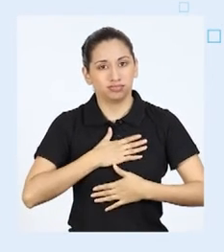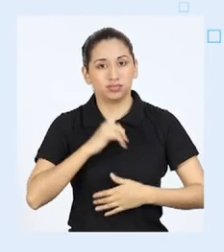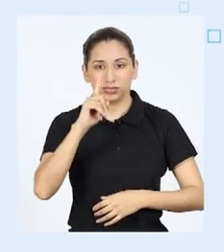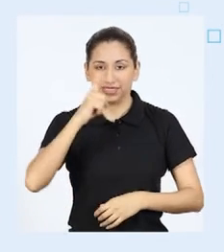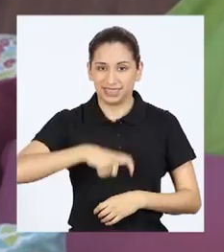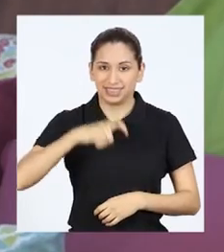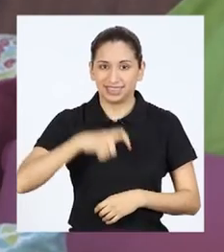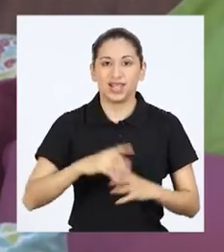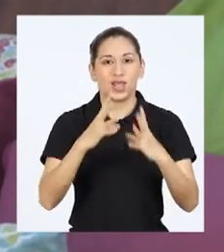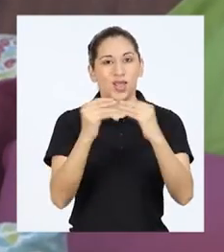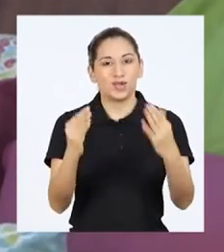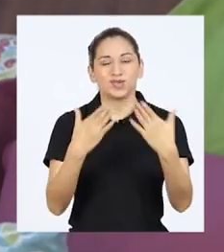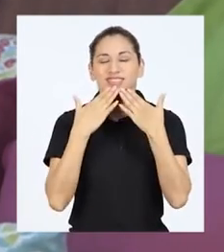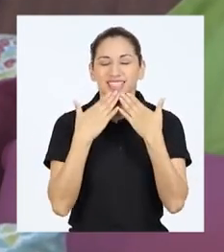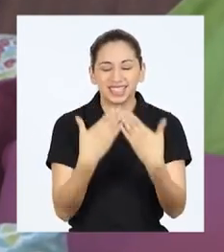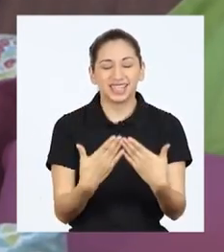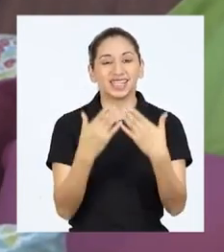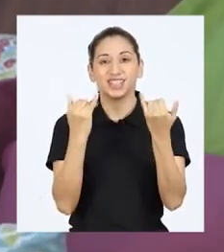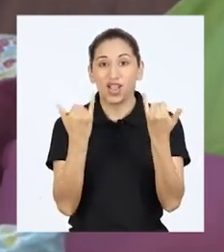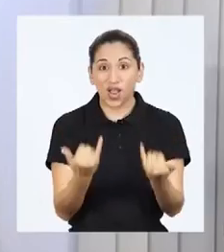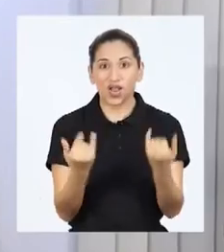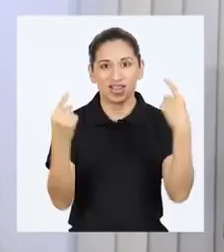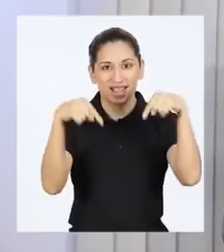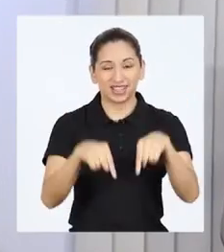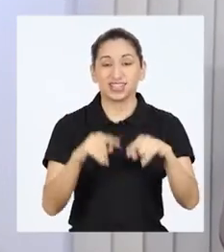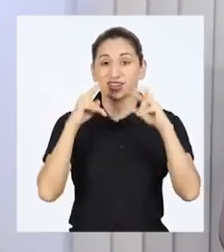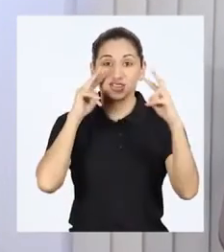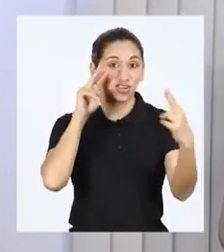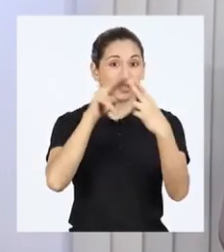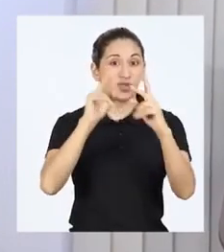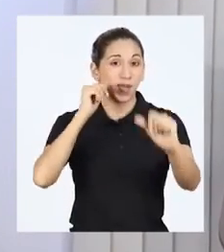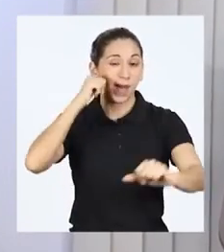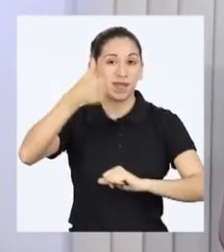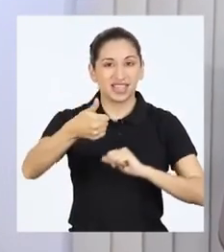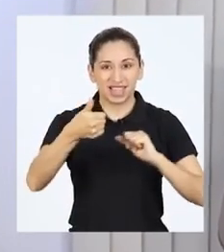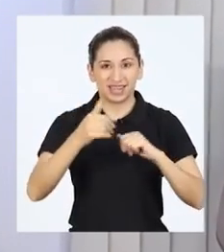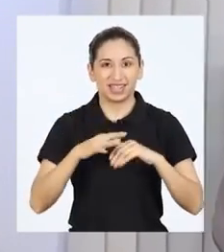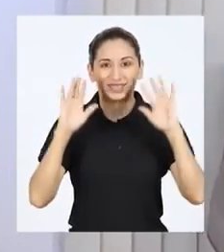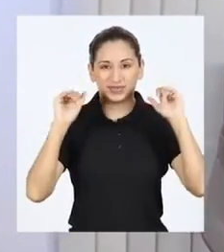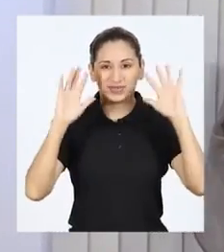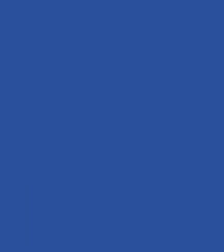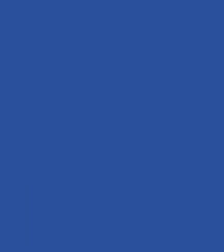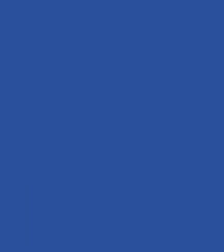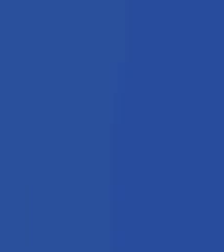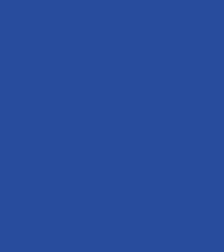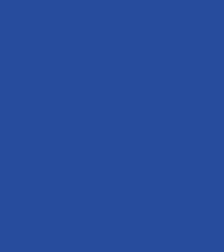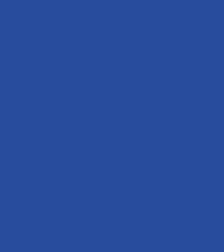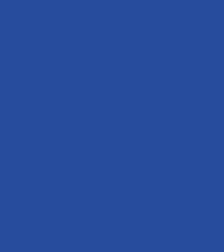Muchas gracias por estar hoy aquí. ¡Nos vemos mañana!